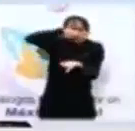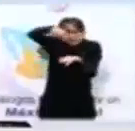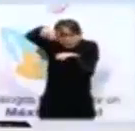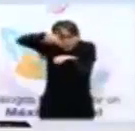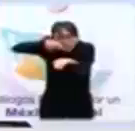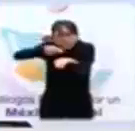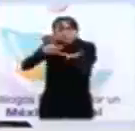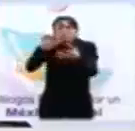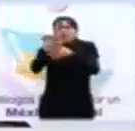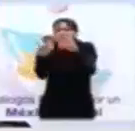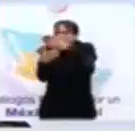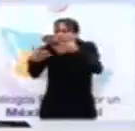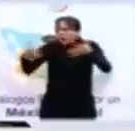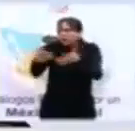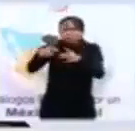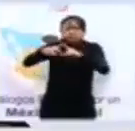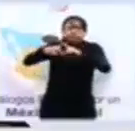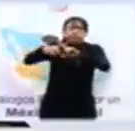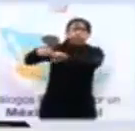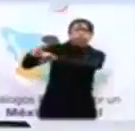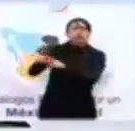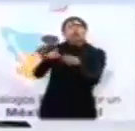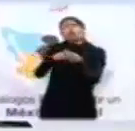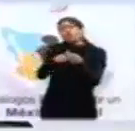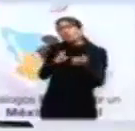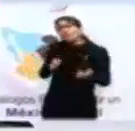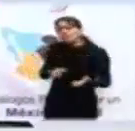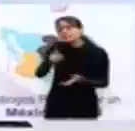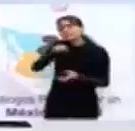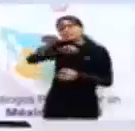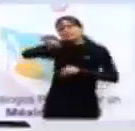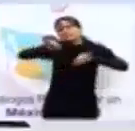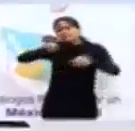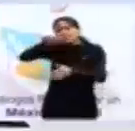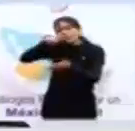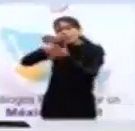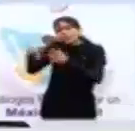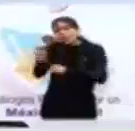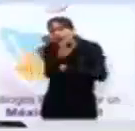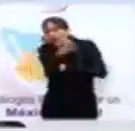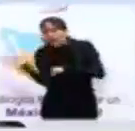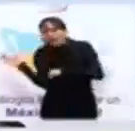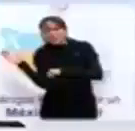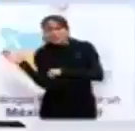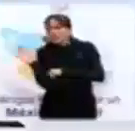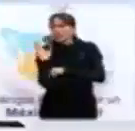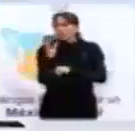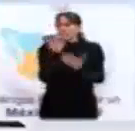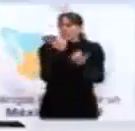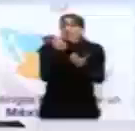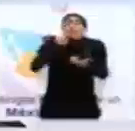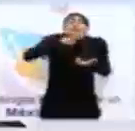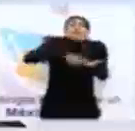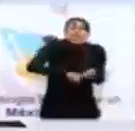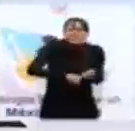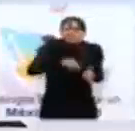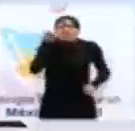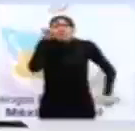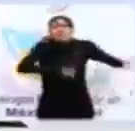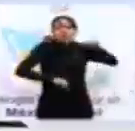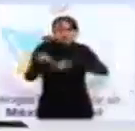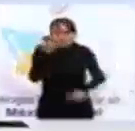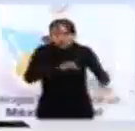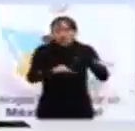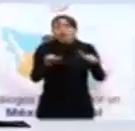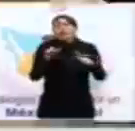manos de ellos. No están en los laboratorios, ni están en los centros, no están en los Monsanto, no están en los Syngenta,